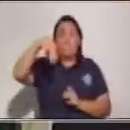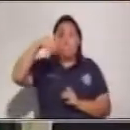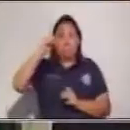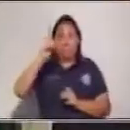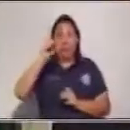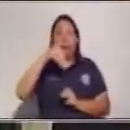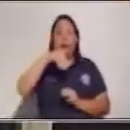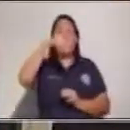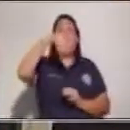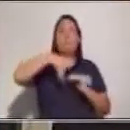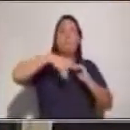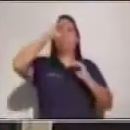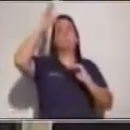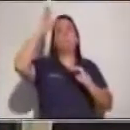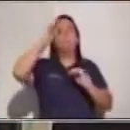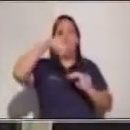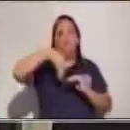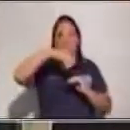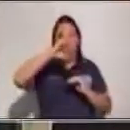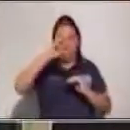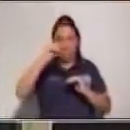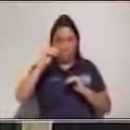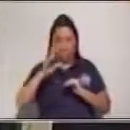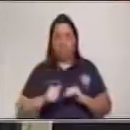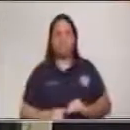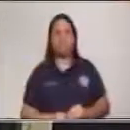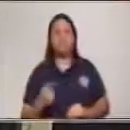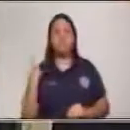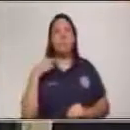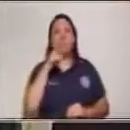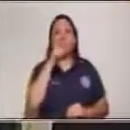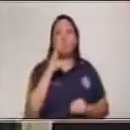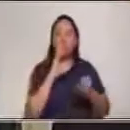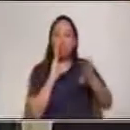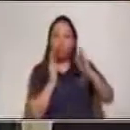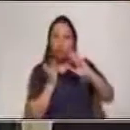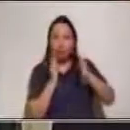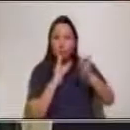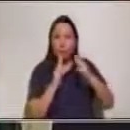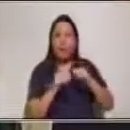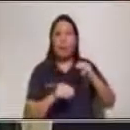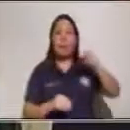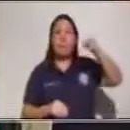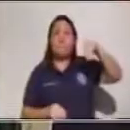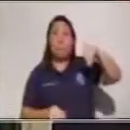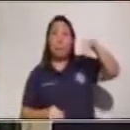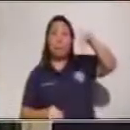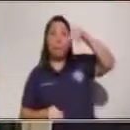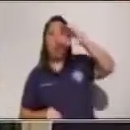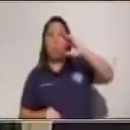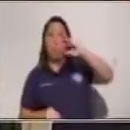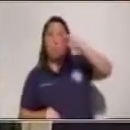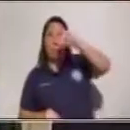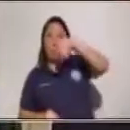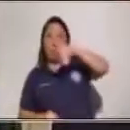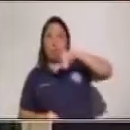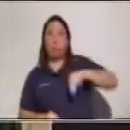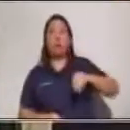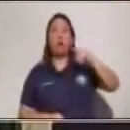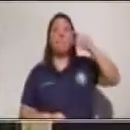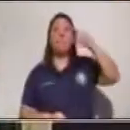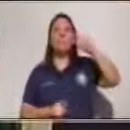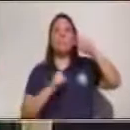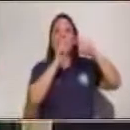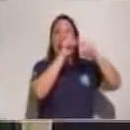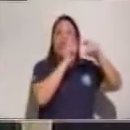y máximo común divisor. Para calcular el mínimo común múltiplo, debíamos